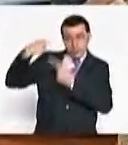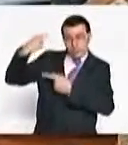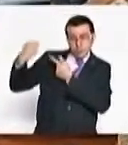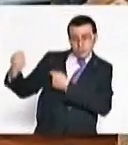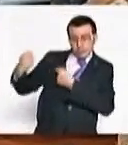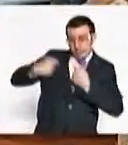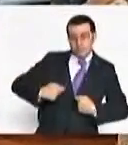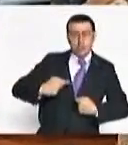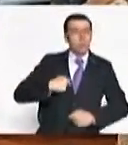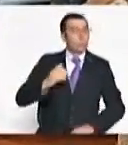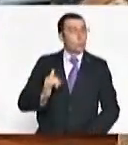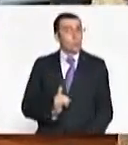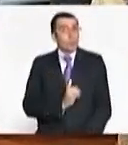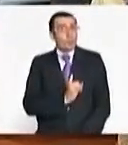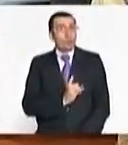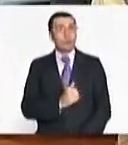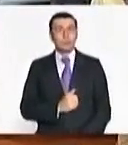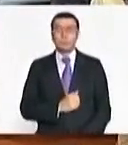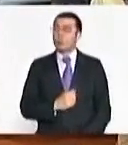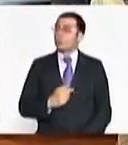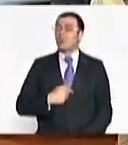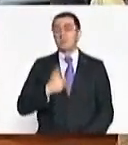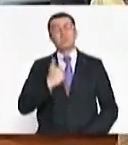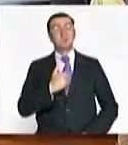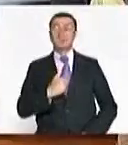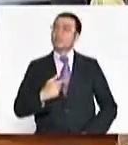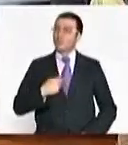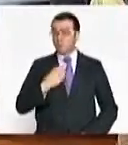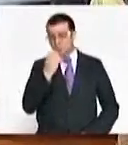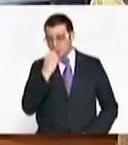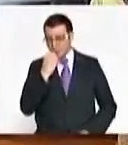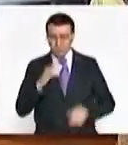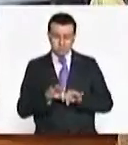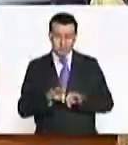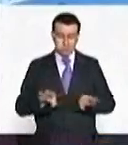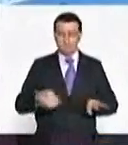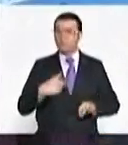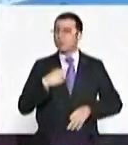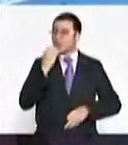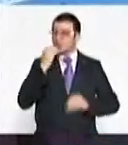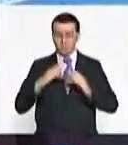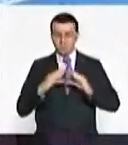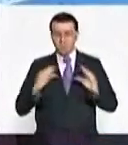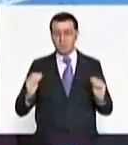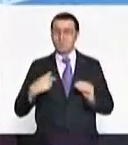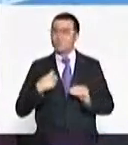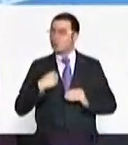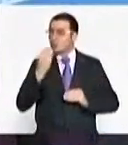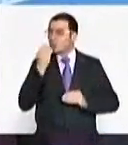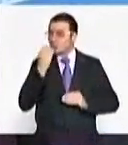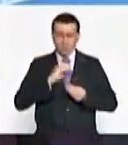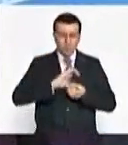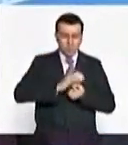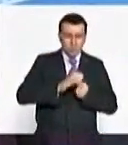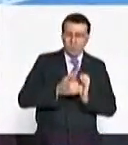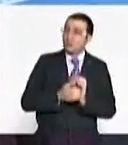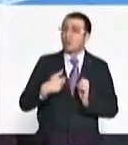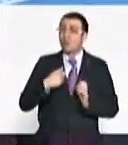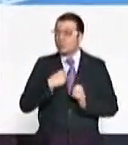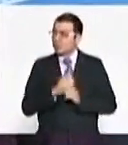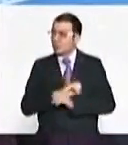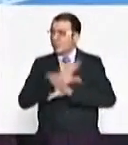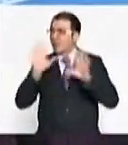y me alabo pues de que yo como chorizo, yo como empanada, yo como buñuelo, doctor, vea, yo me levanto y como esa arepa y